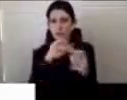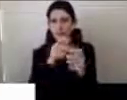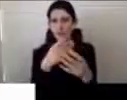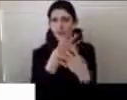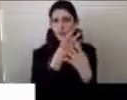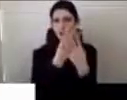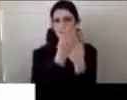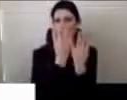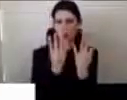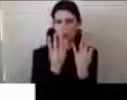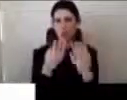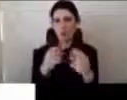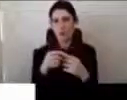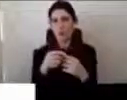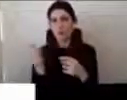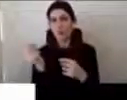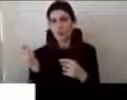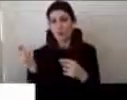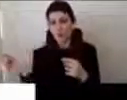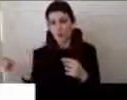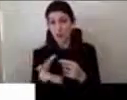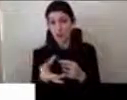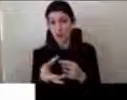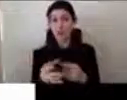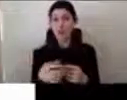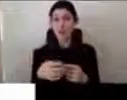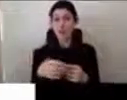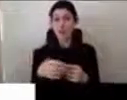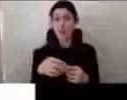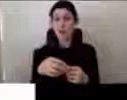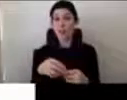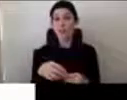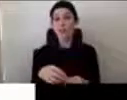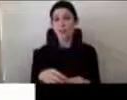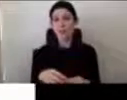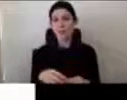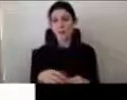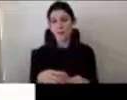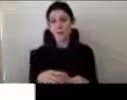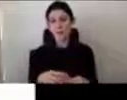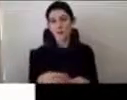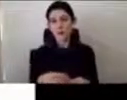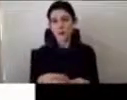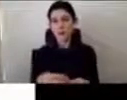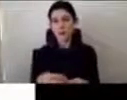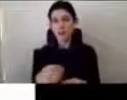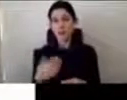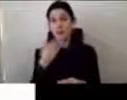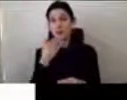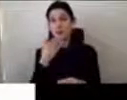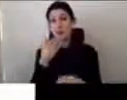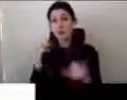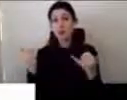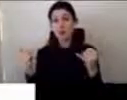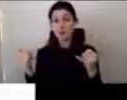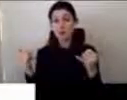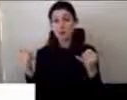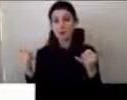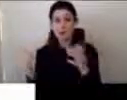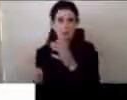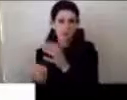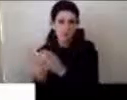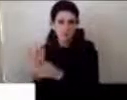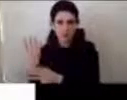carioca, dados como los cachos, el ajedrez, por ejemplo. Y los juegos de segunda generación o modernos,